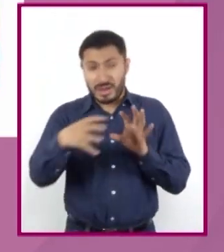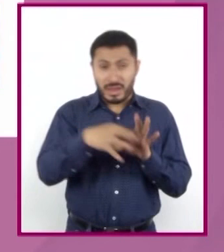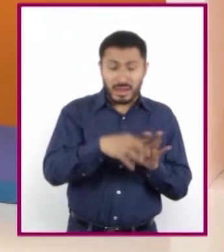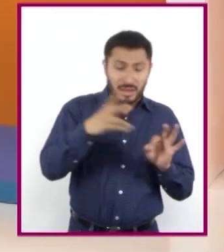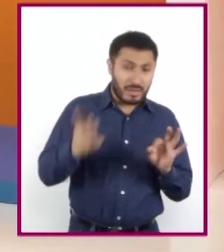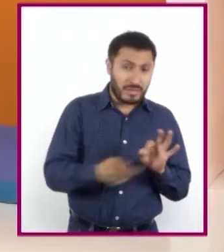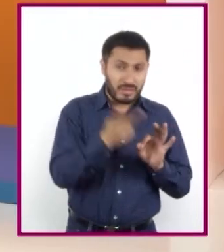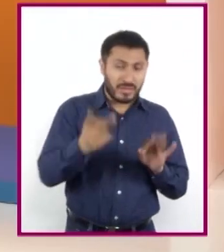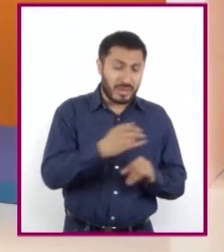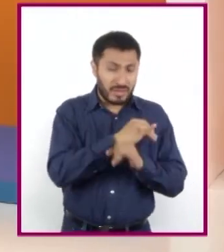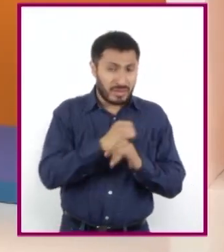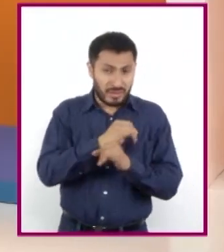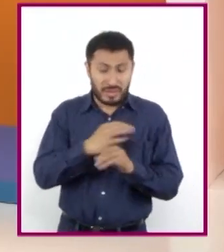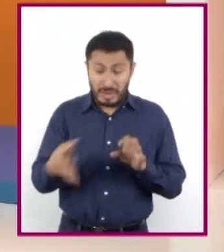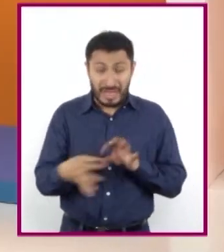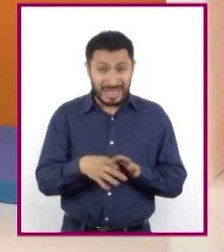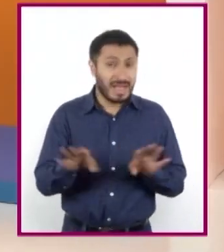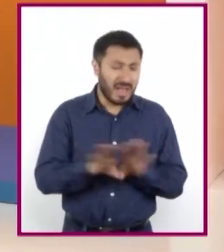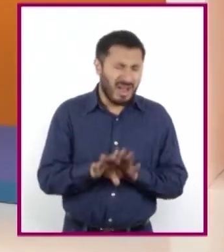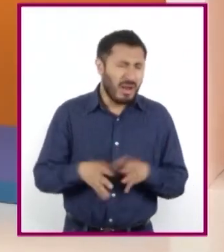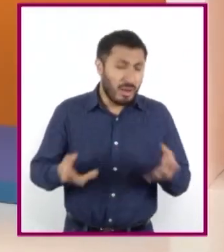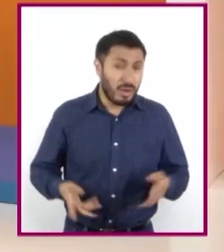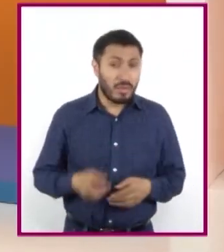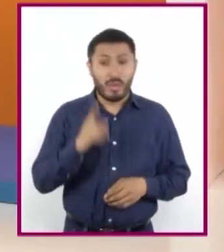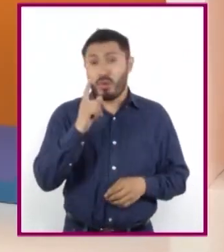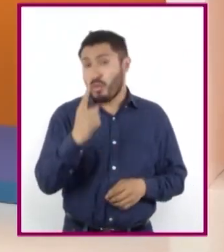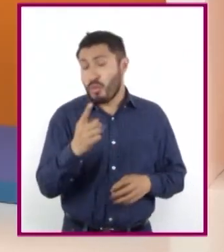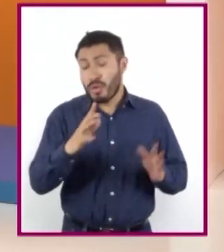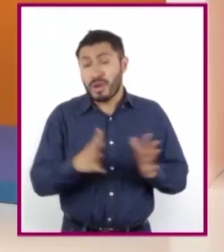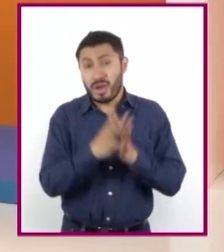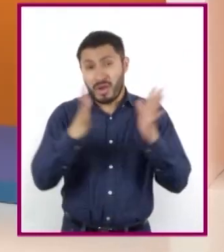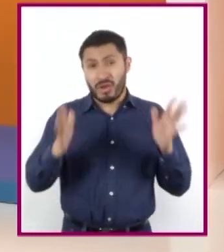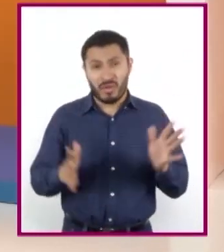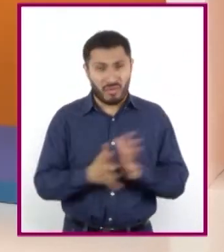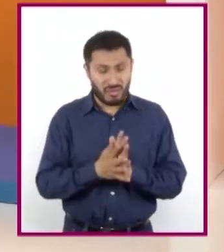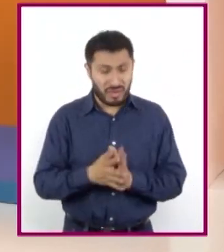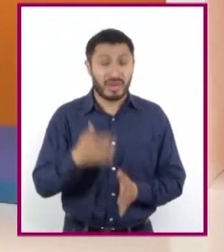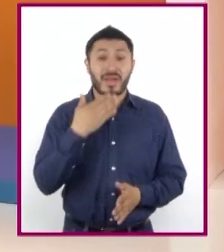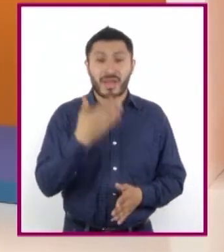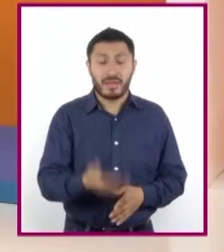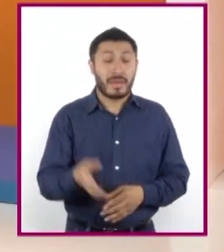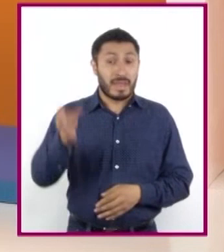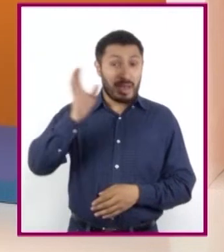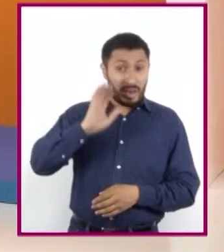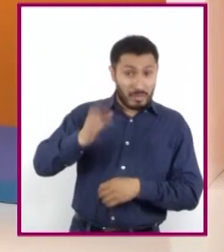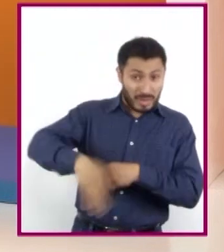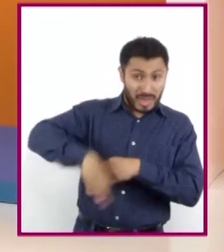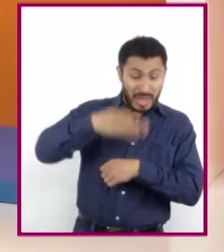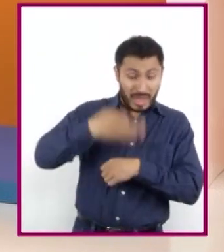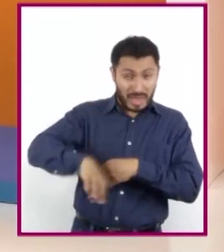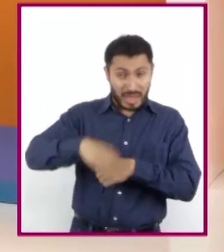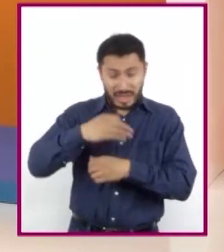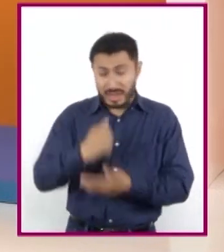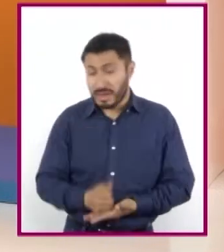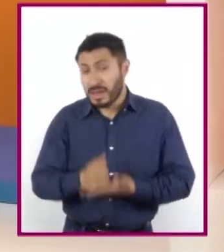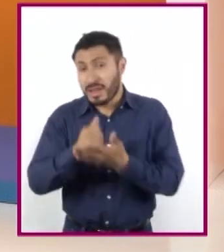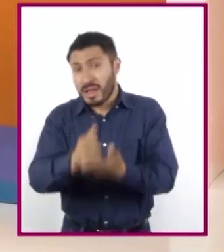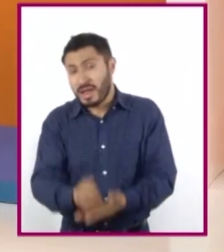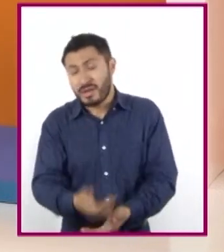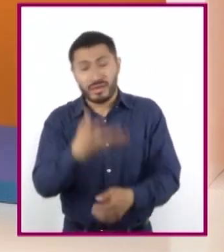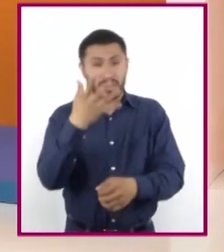investigación. Una fuente es pertinente en la medida en que nos ayuda a